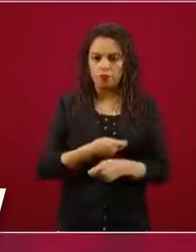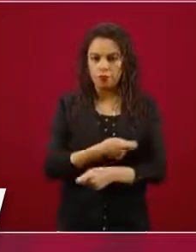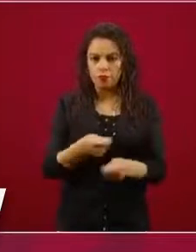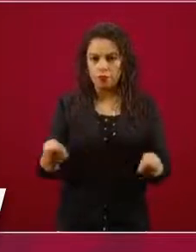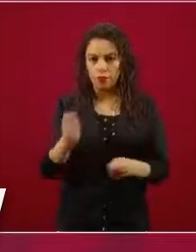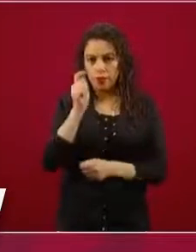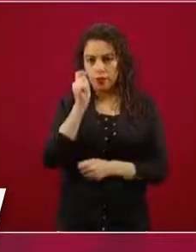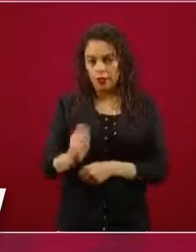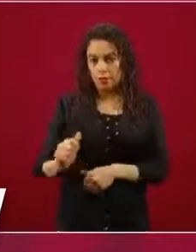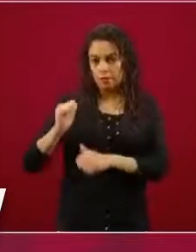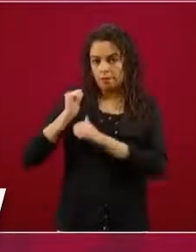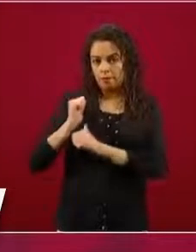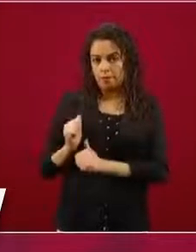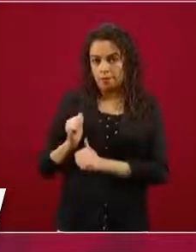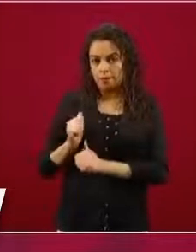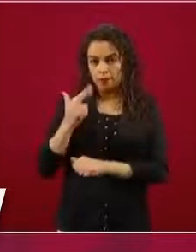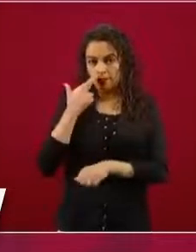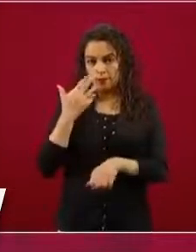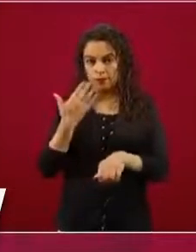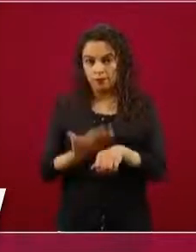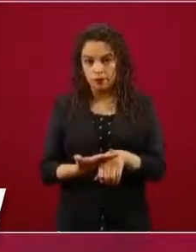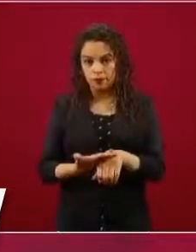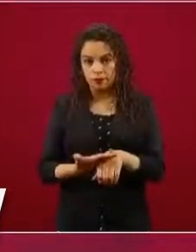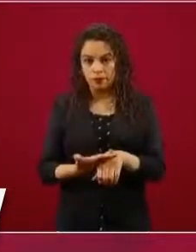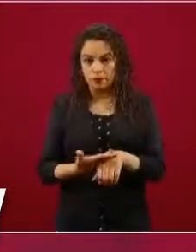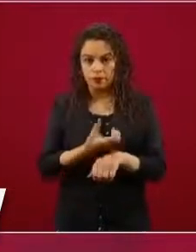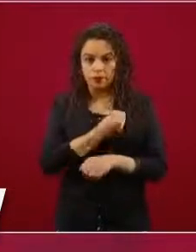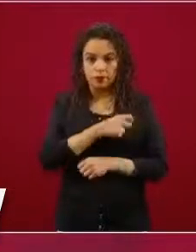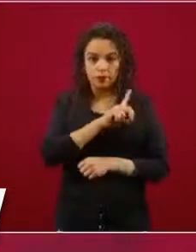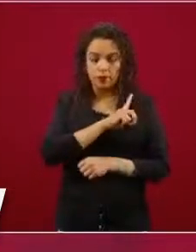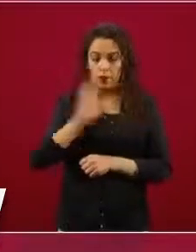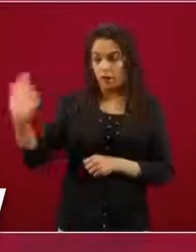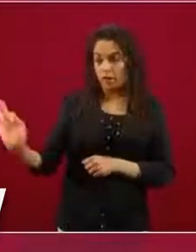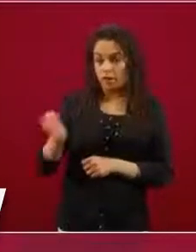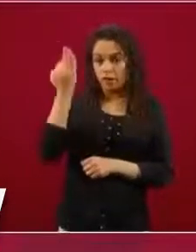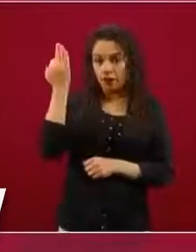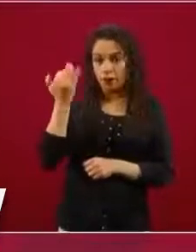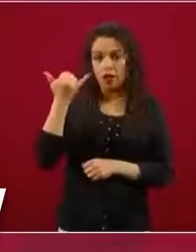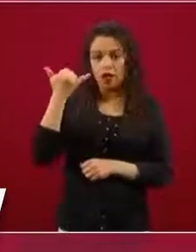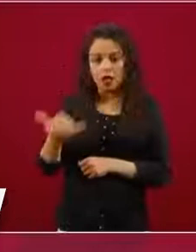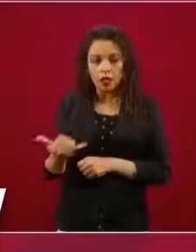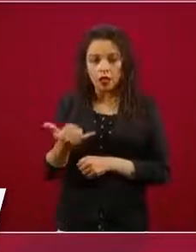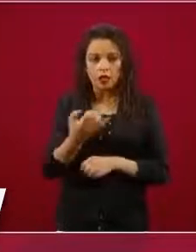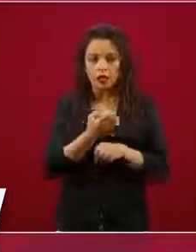la Autoridad Sanitaria Federal y de la Autoridad Sanitaria Estatal.